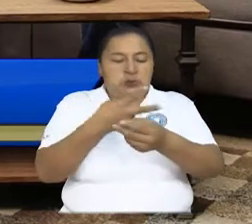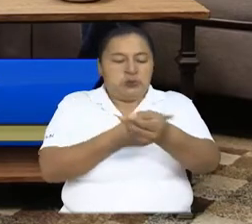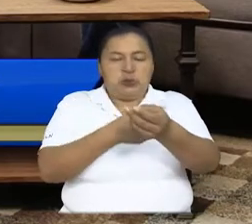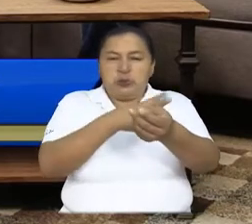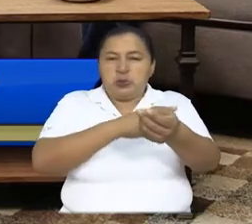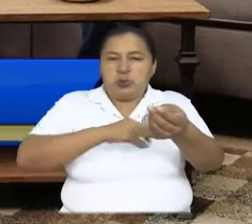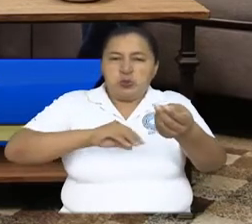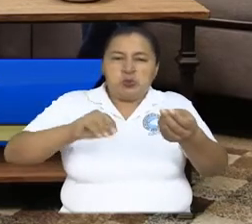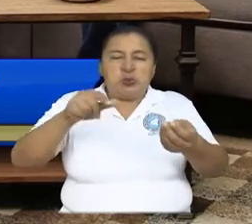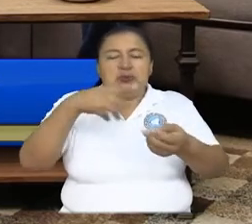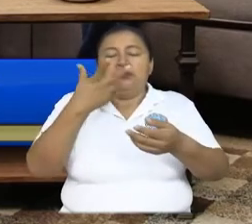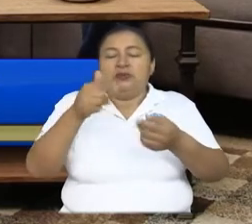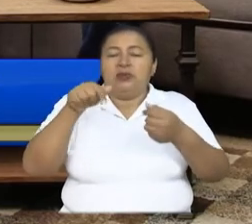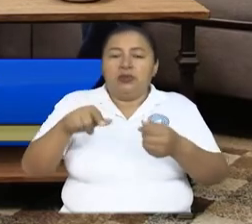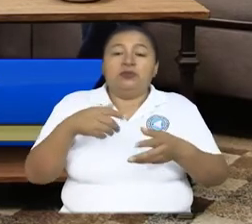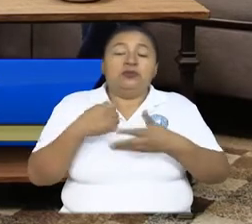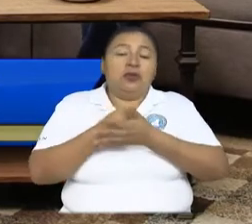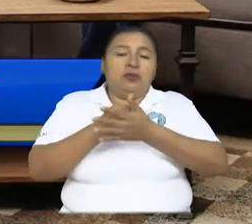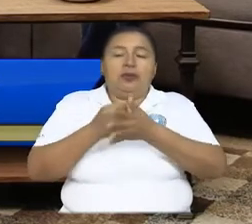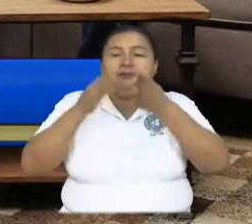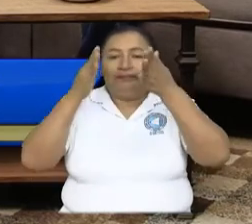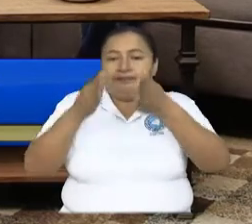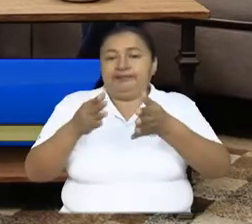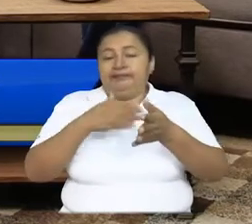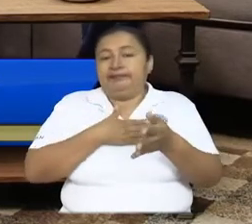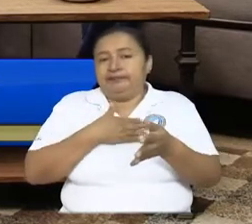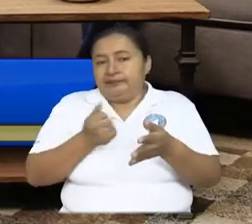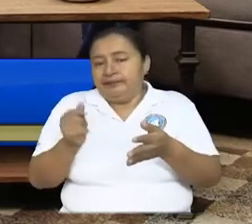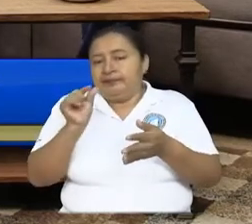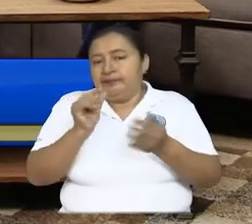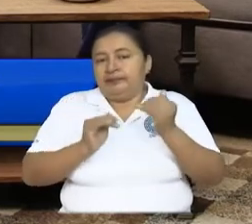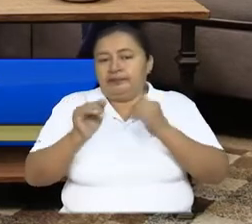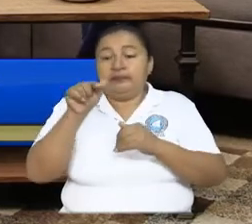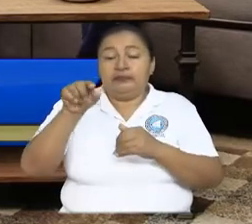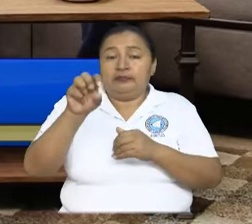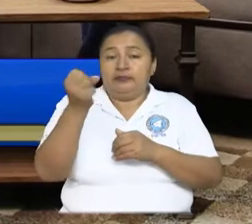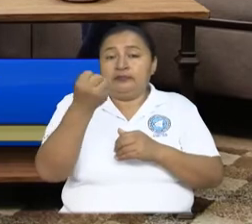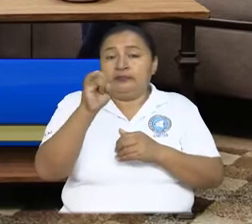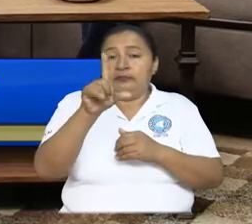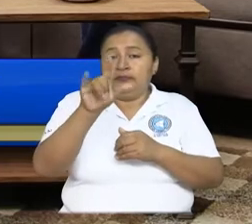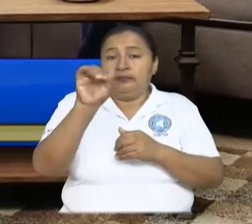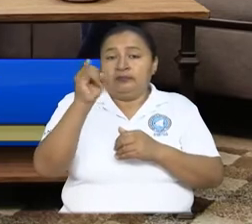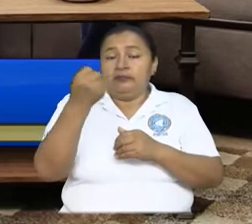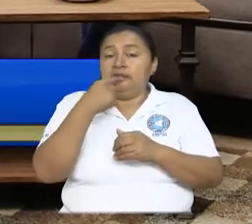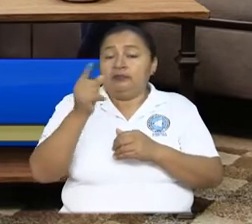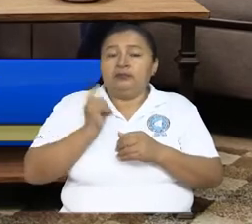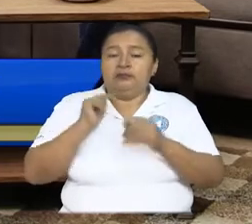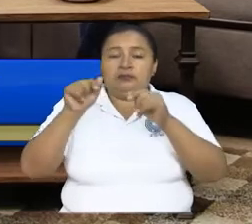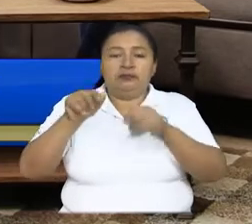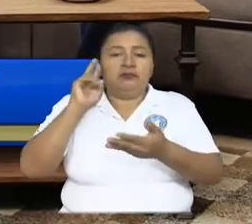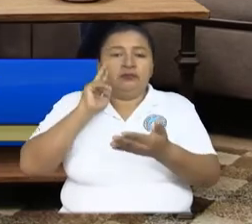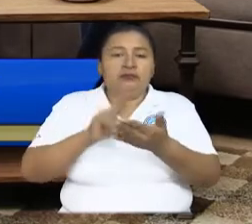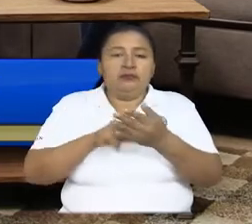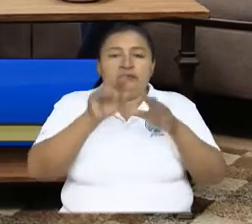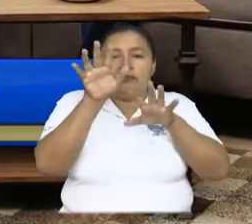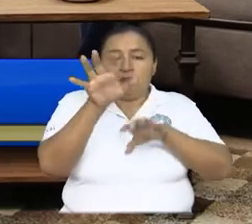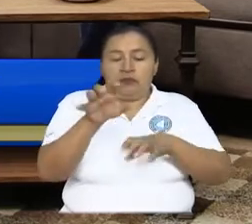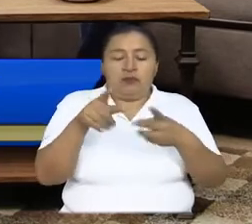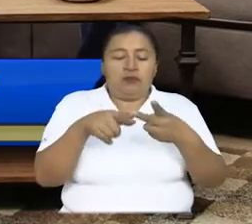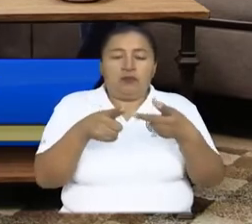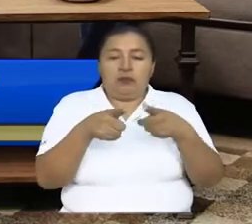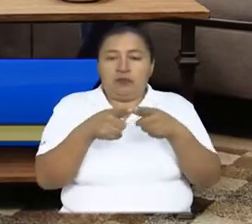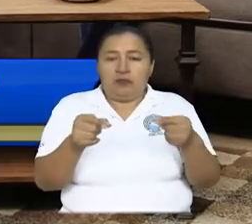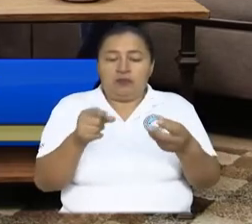poder dar cobertura un poco más en este caso este sí la hay recordar que nosotros tenemos en león aquí en managua